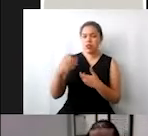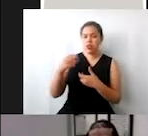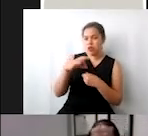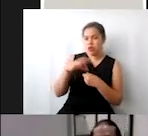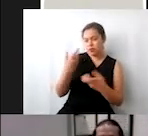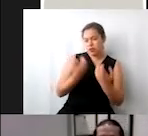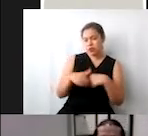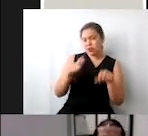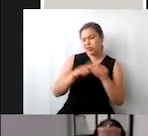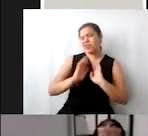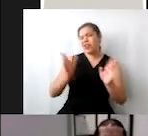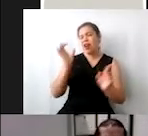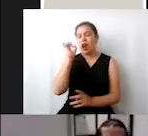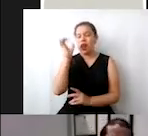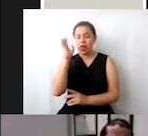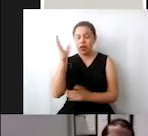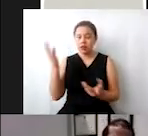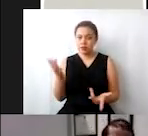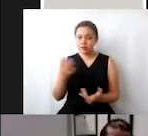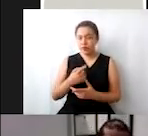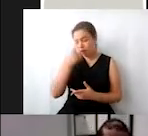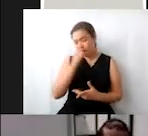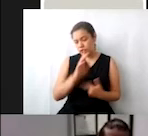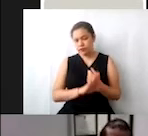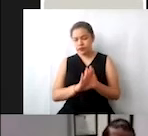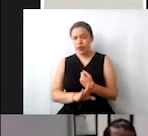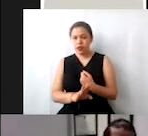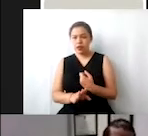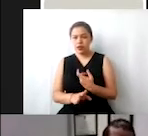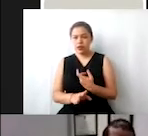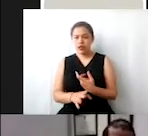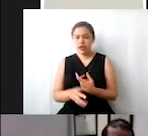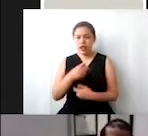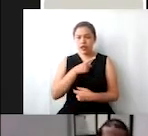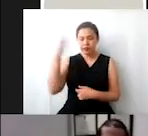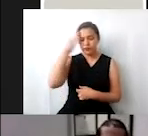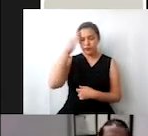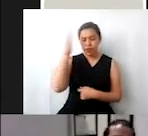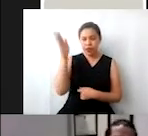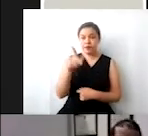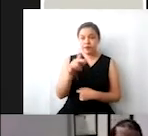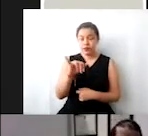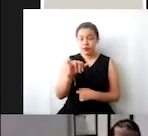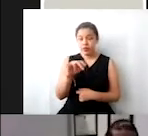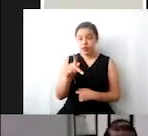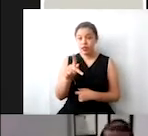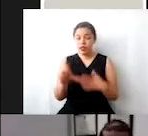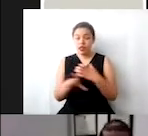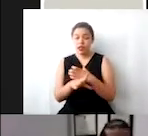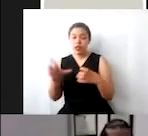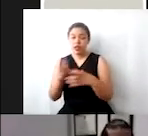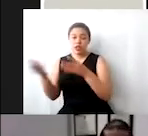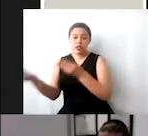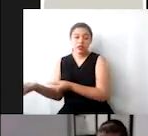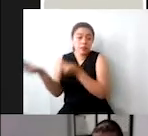ya conocemos. Entonces, para evitar eso va a haber sustitución patronal, pero siempre y cuando se transmitan los bienes. Si no se